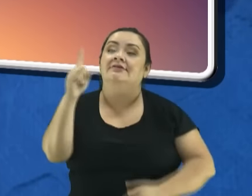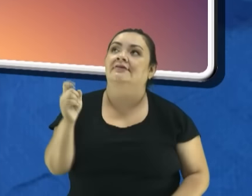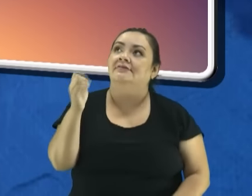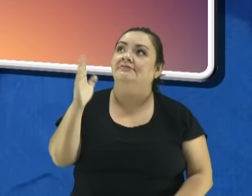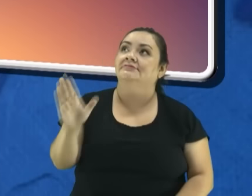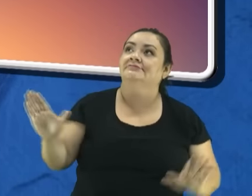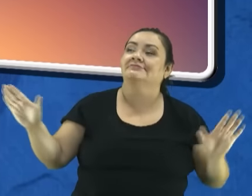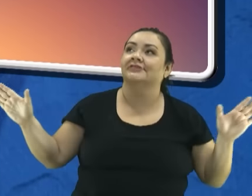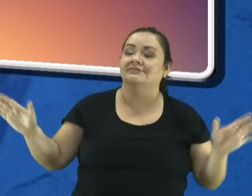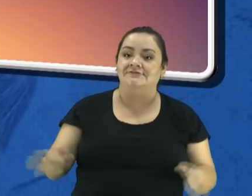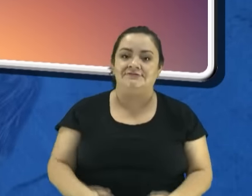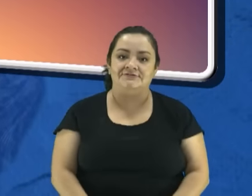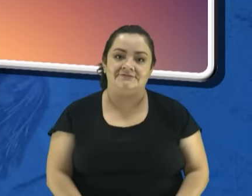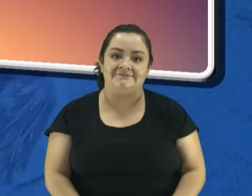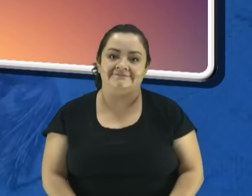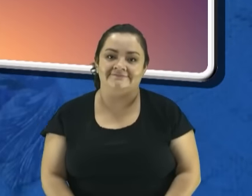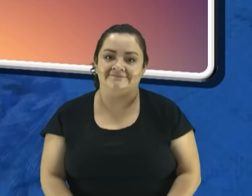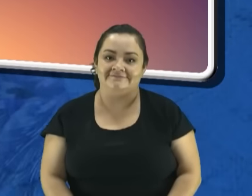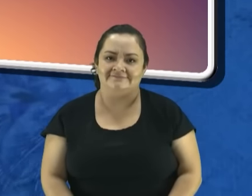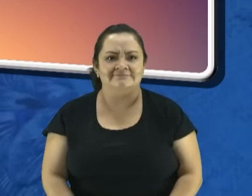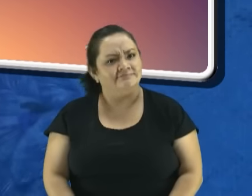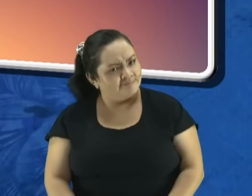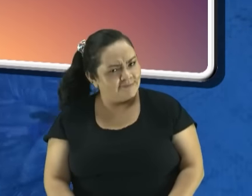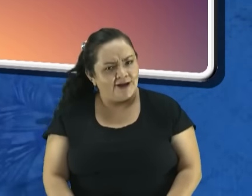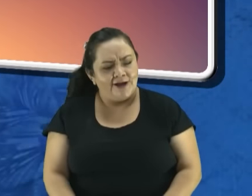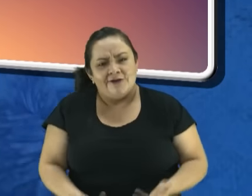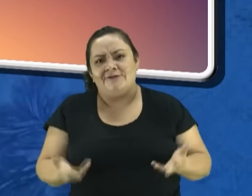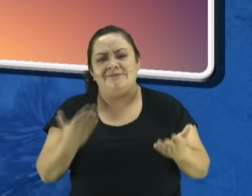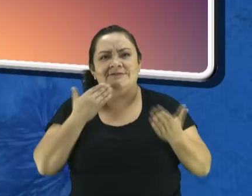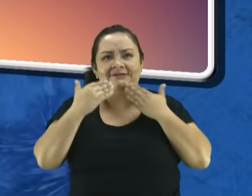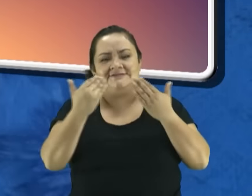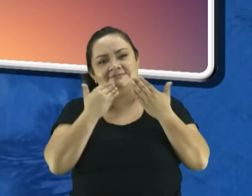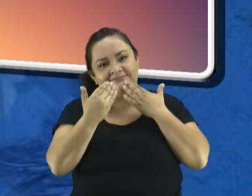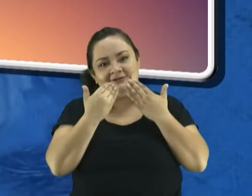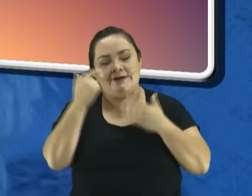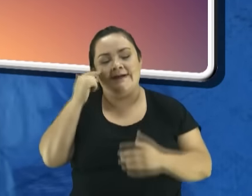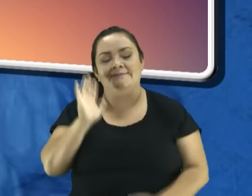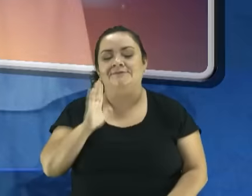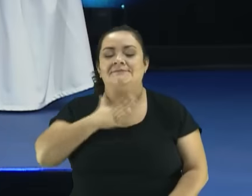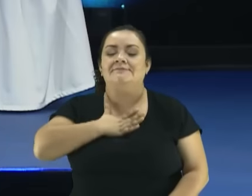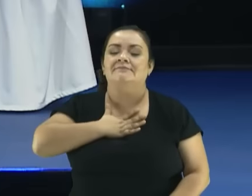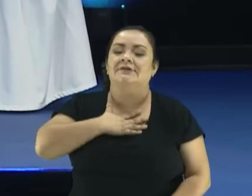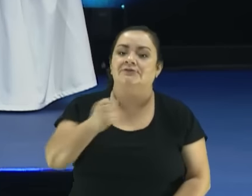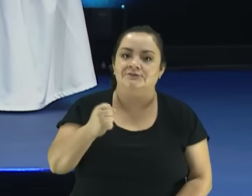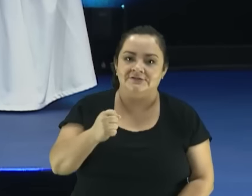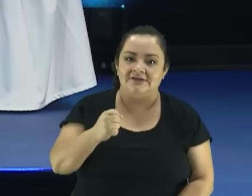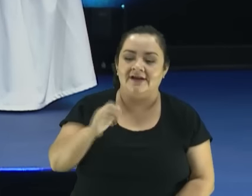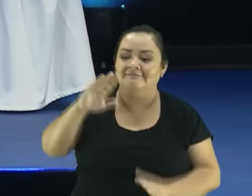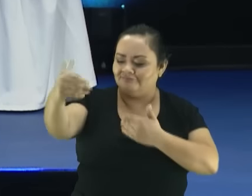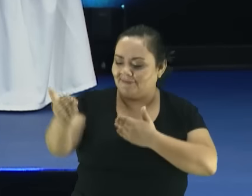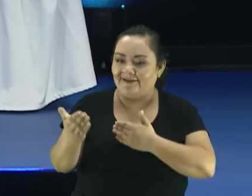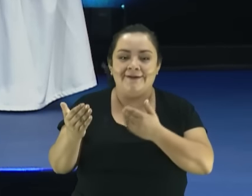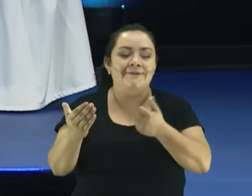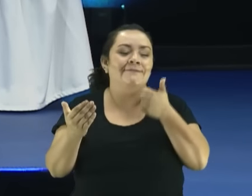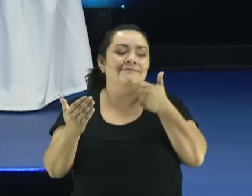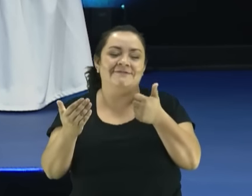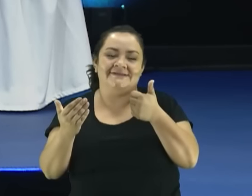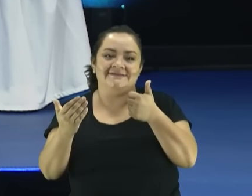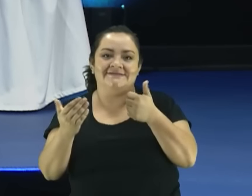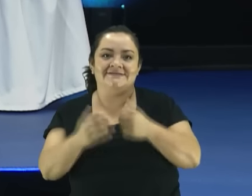me encanta porque cómo la puedo explicar a mí me gusta que me den sorpresa buena verdad no como papi Tengo